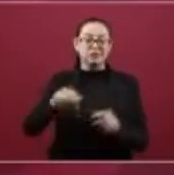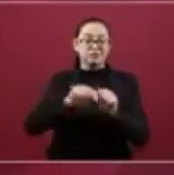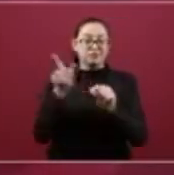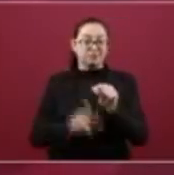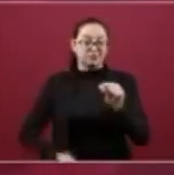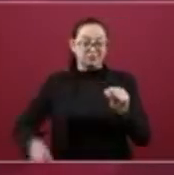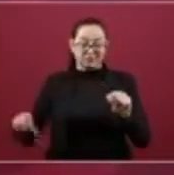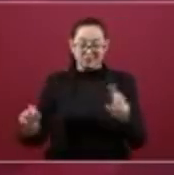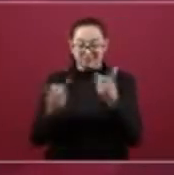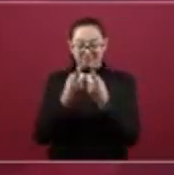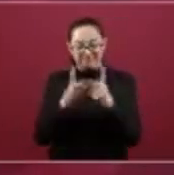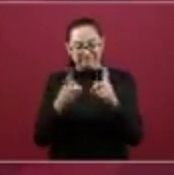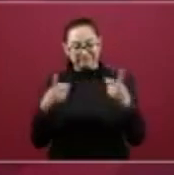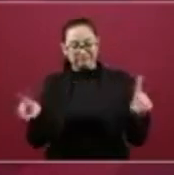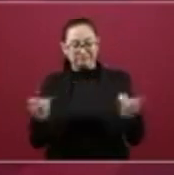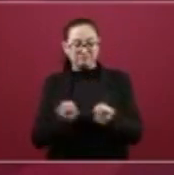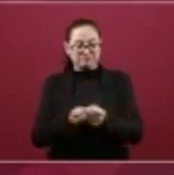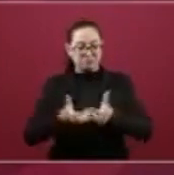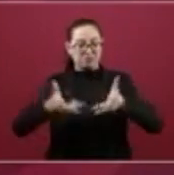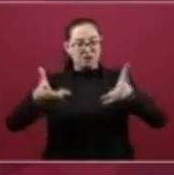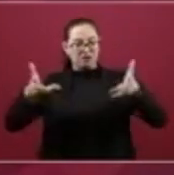país